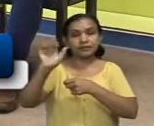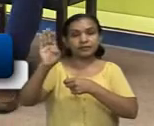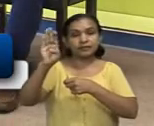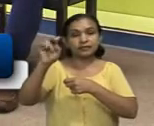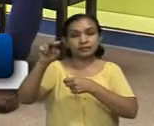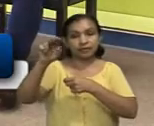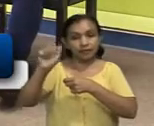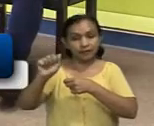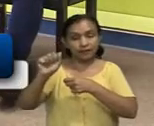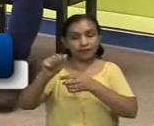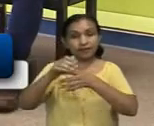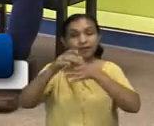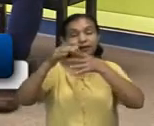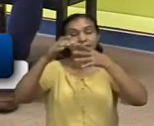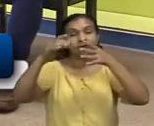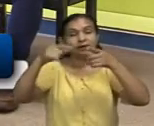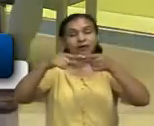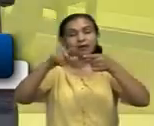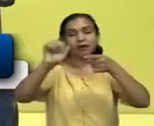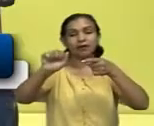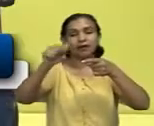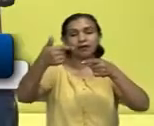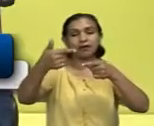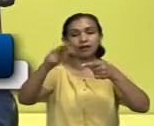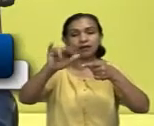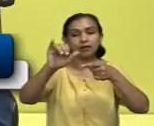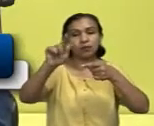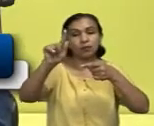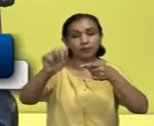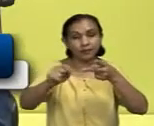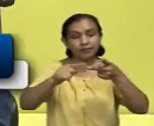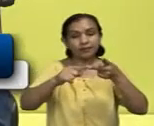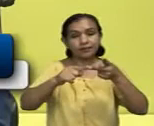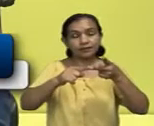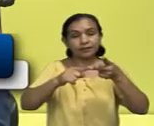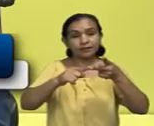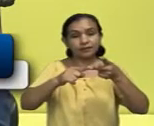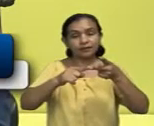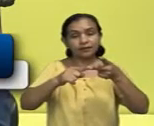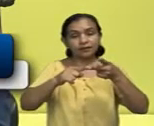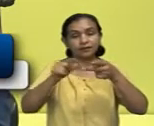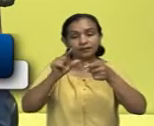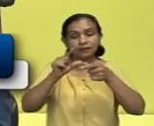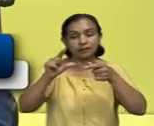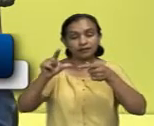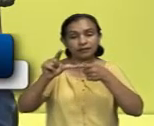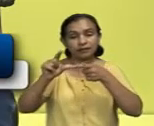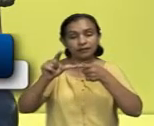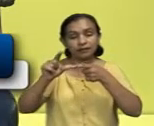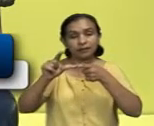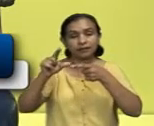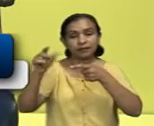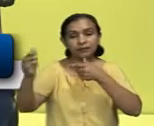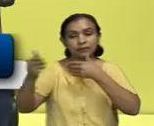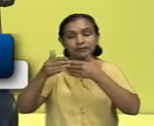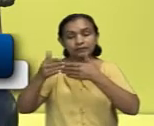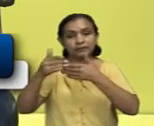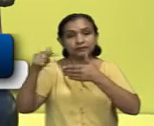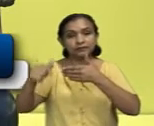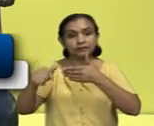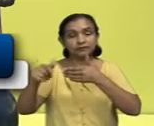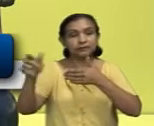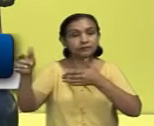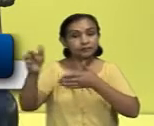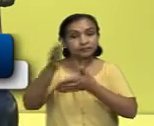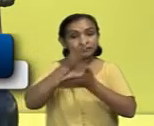Las Agüitas a un costado y viniendo hacia el lago hasta Vía Revolución, Vía San Jacinto. Si ellos tienen